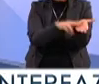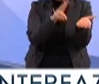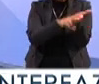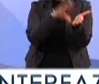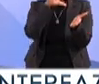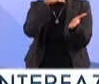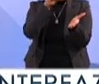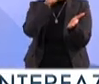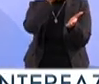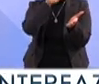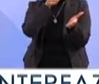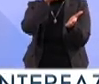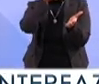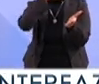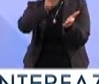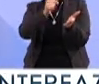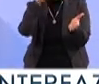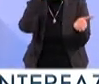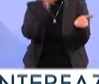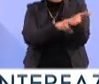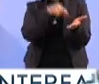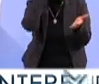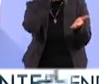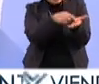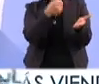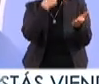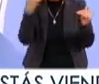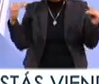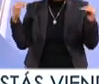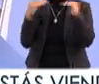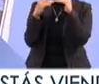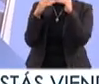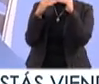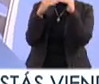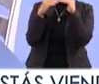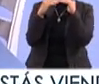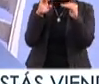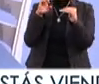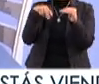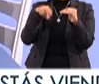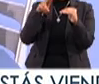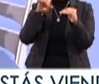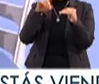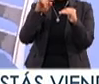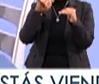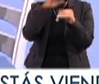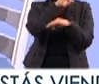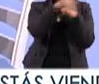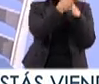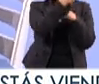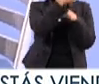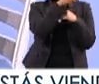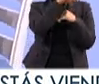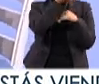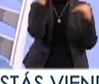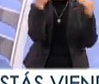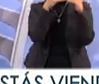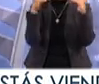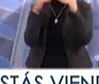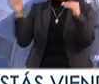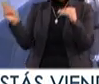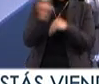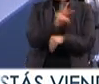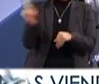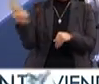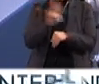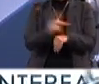cofepris de que son equivalentes ¿no? entonces todo genérico que esté en el mercado es equivalente